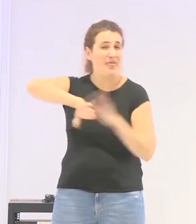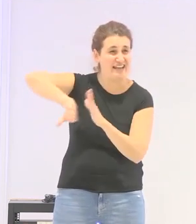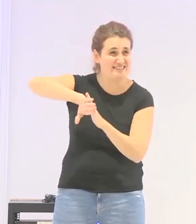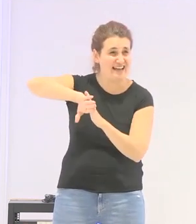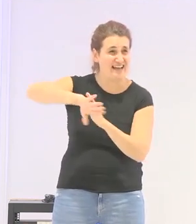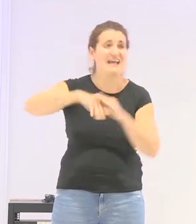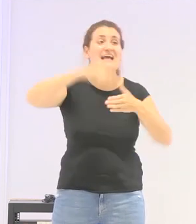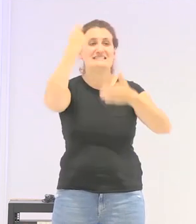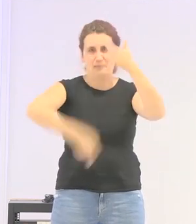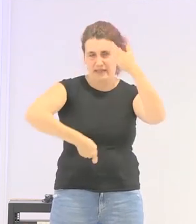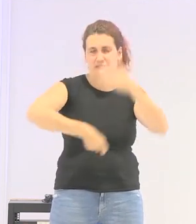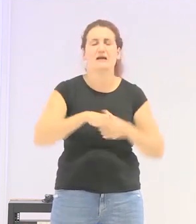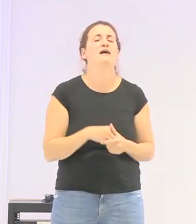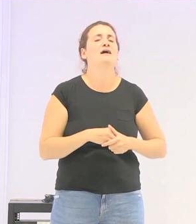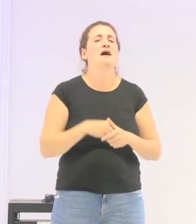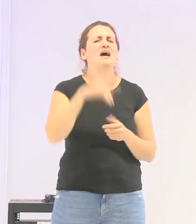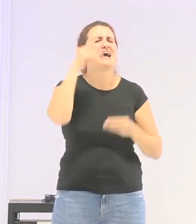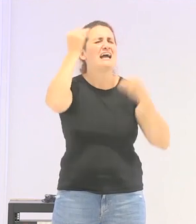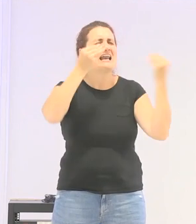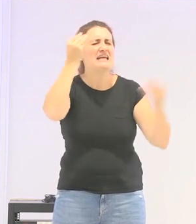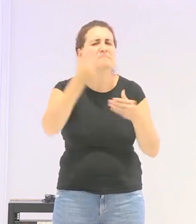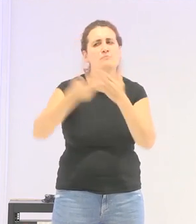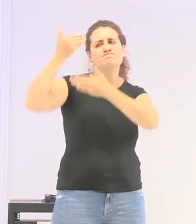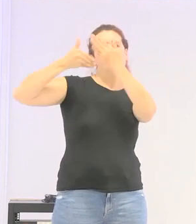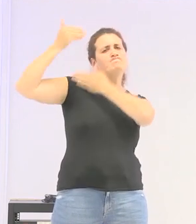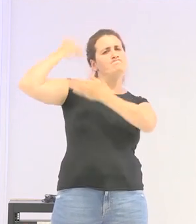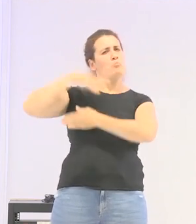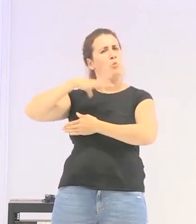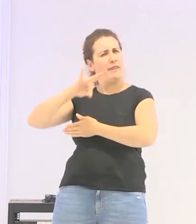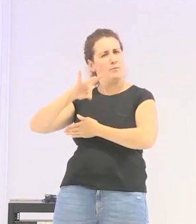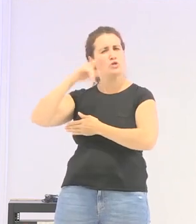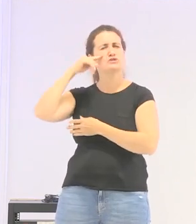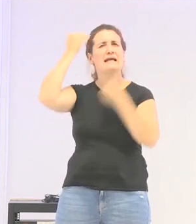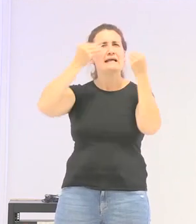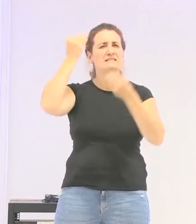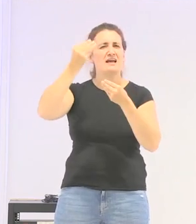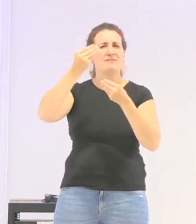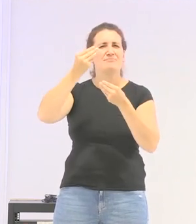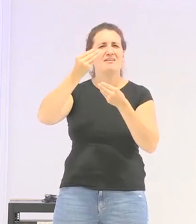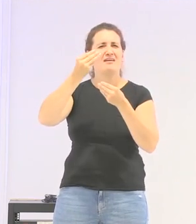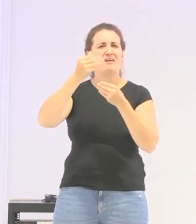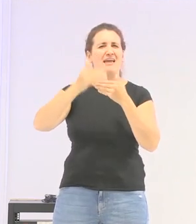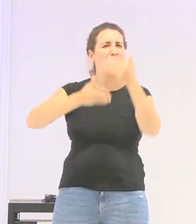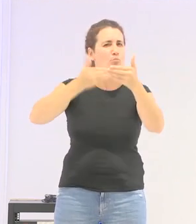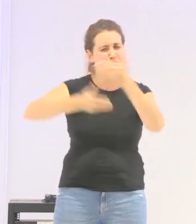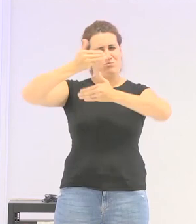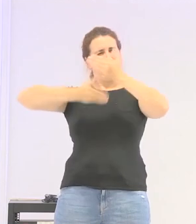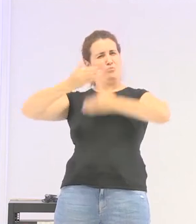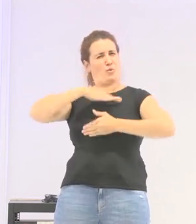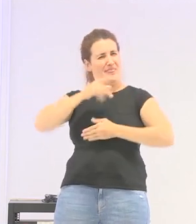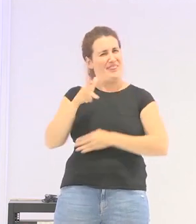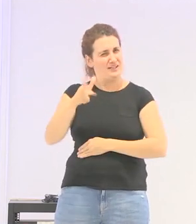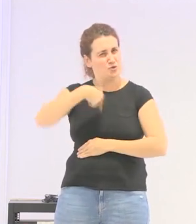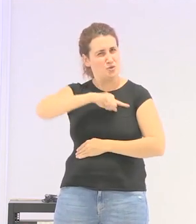es, ¿pero crees que podemos volver atrás? ¿Crees que esto puede suponer una involución en nuestros derechos? Creo que esta es una